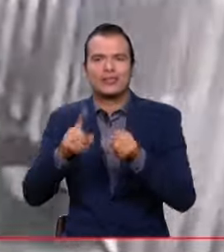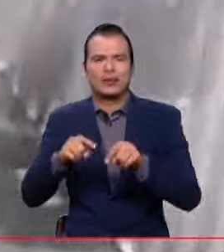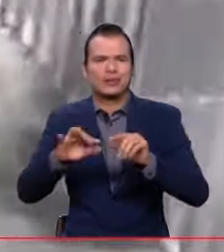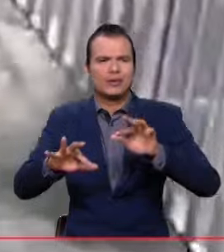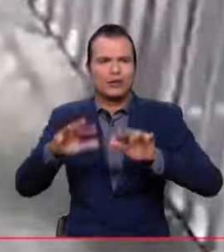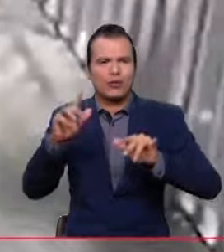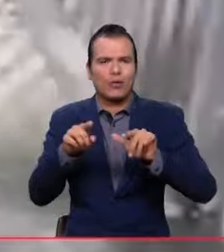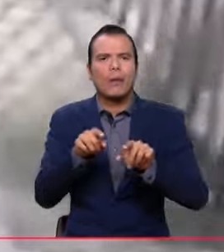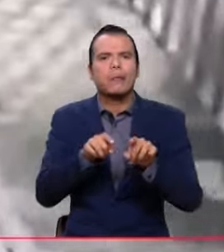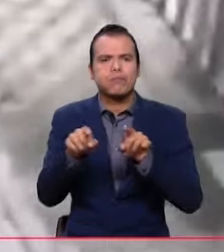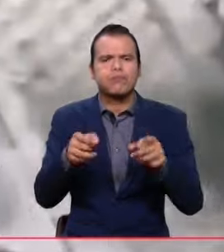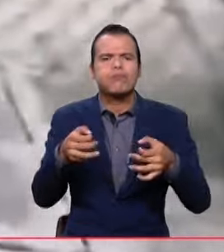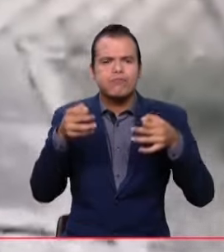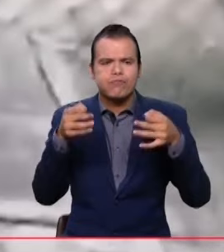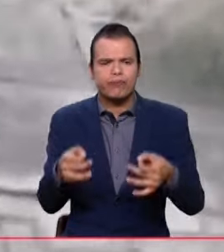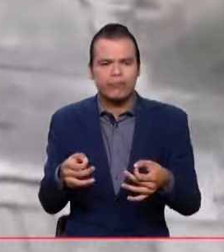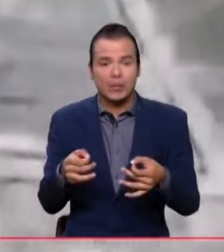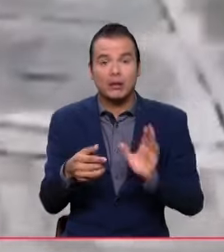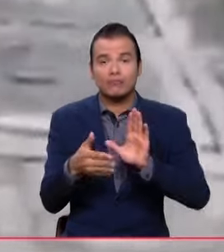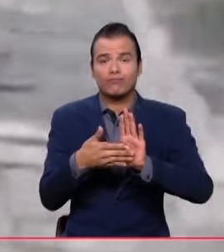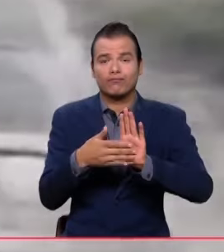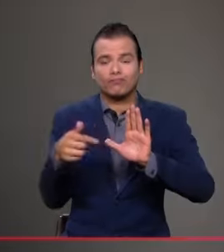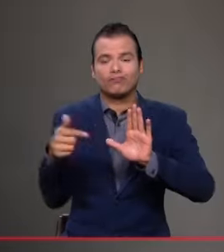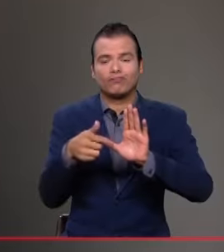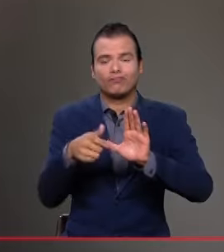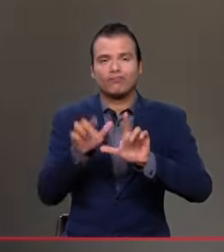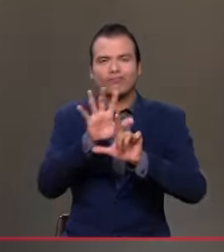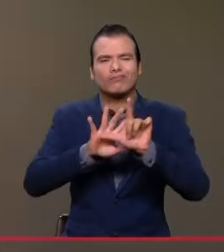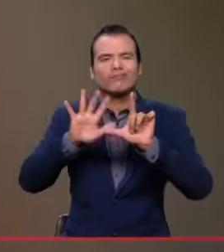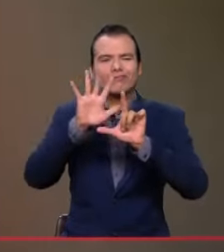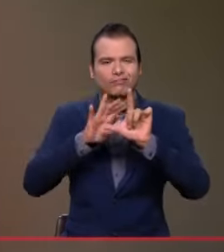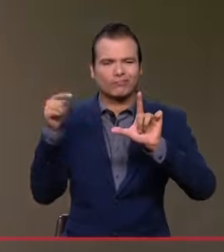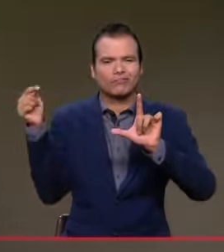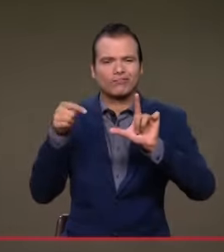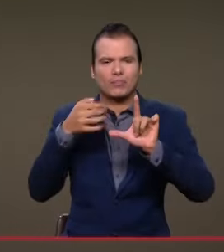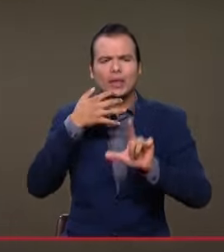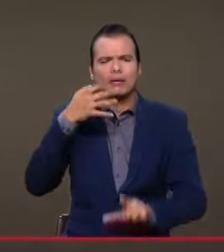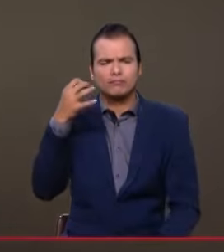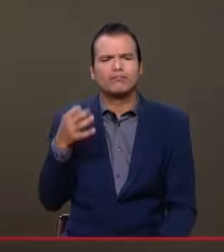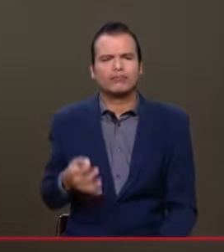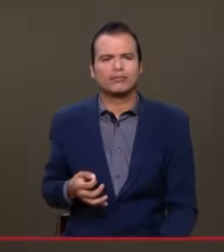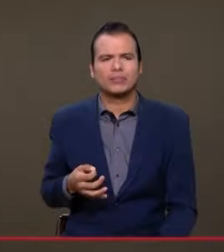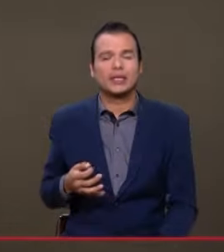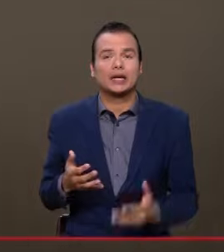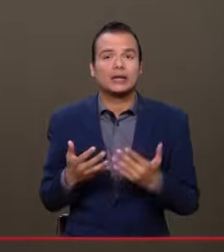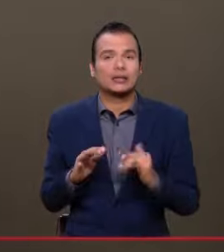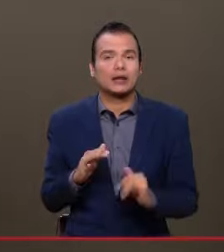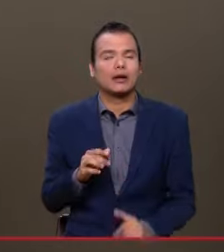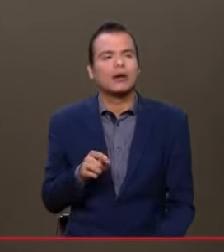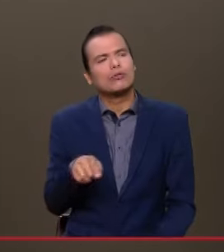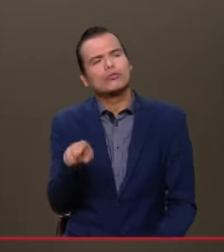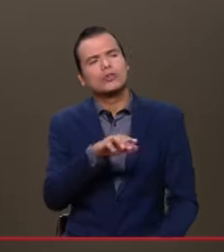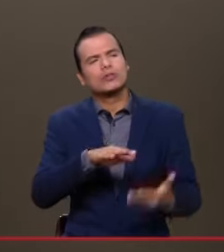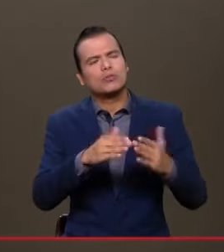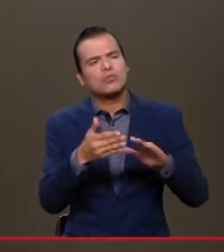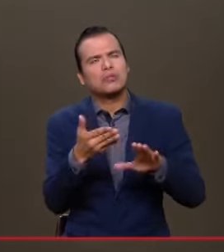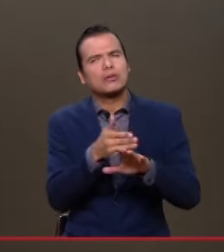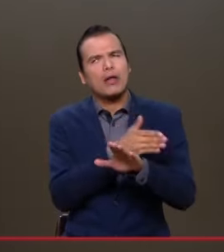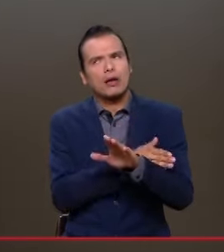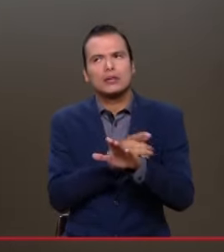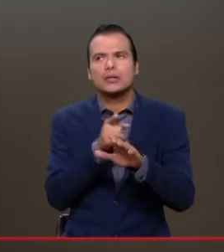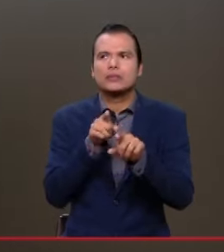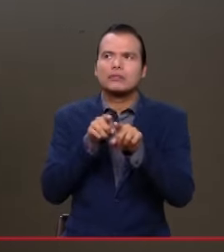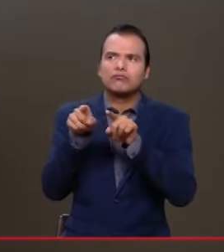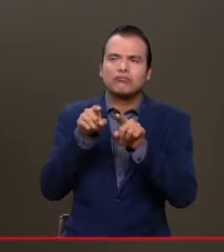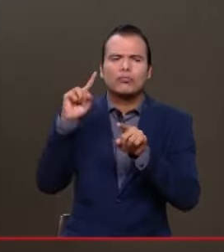pantalla. Efectivamente están quedando capturados en video, como se dice. ¿Qué han hecho ustedes? ¿Han hecho solicitud ante las